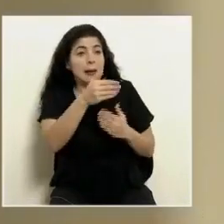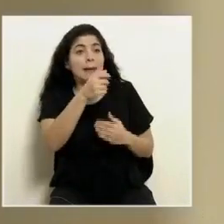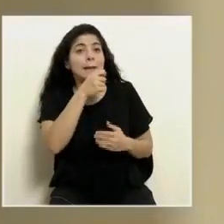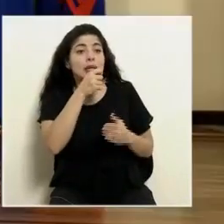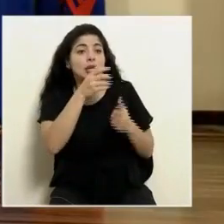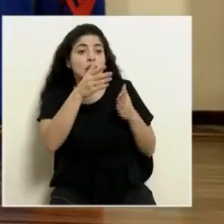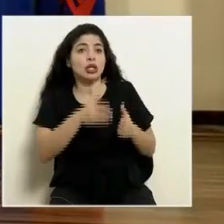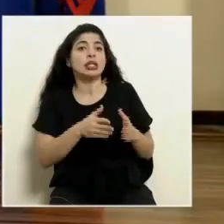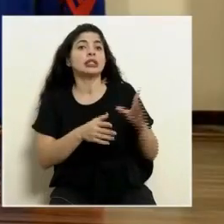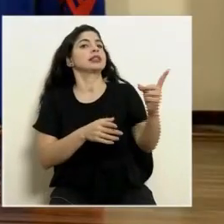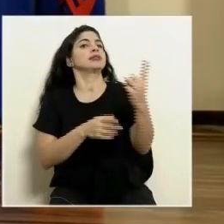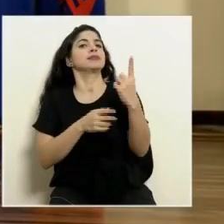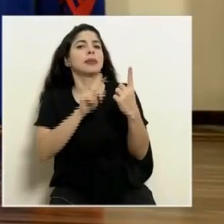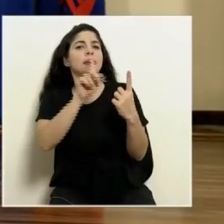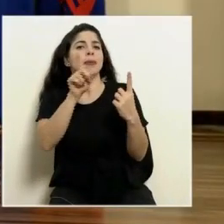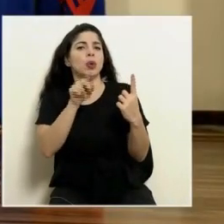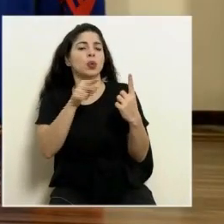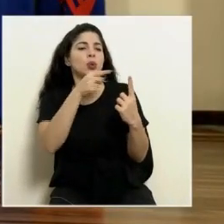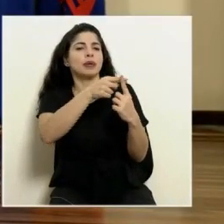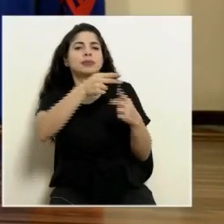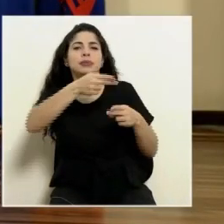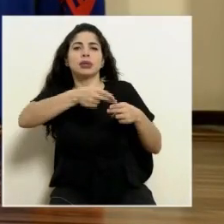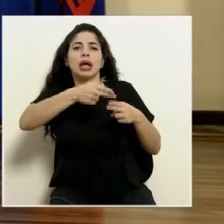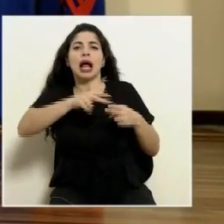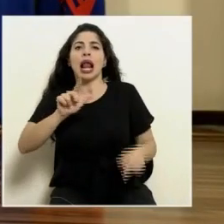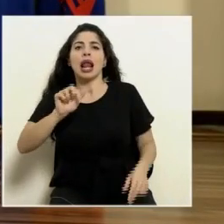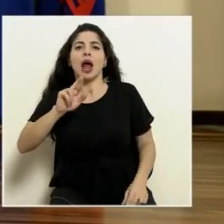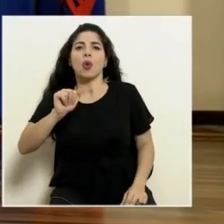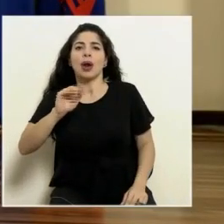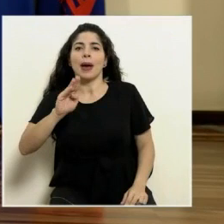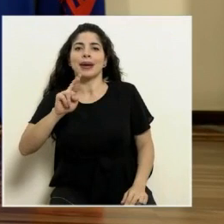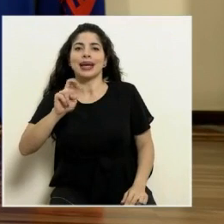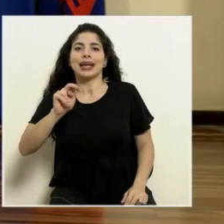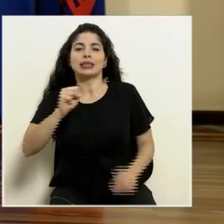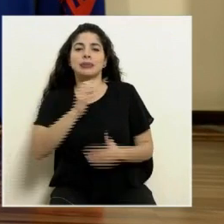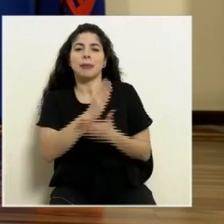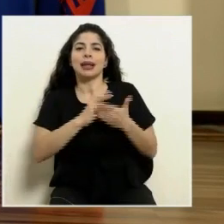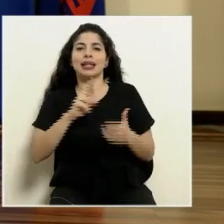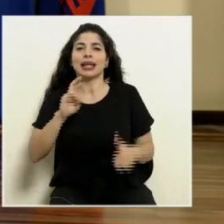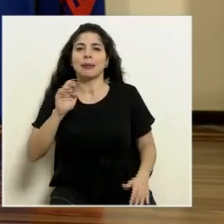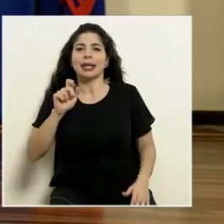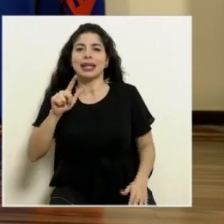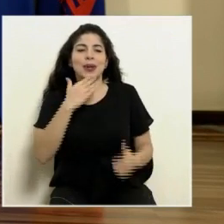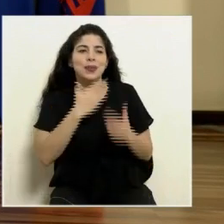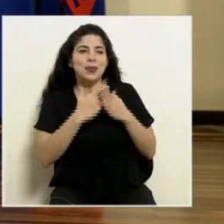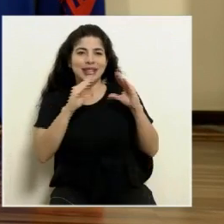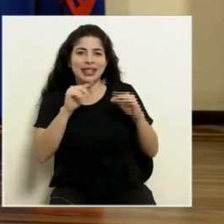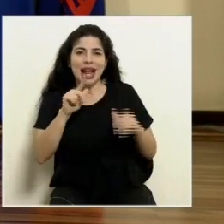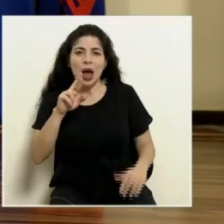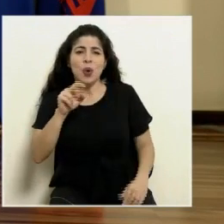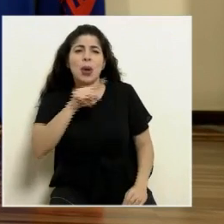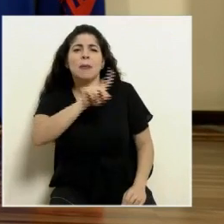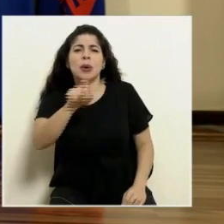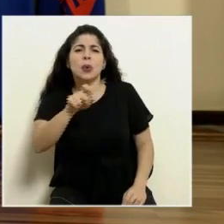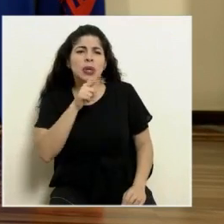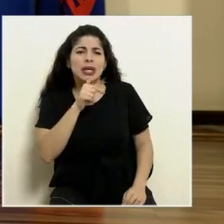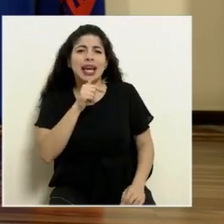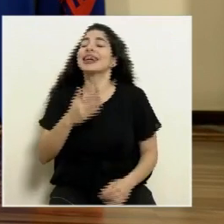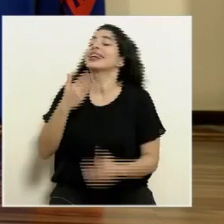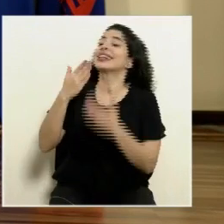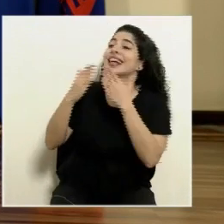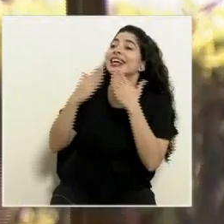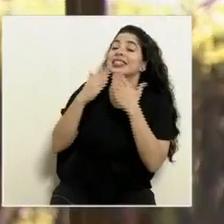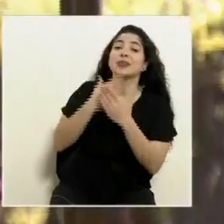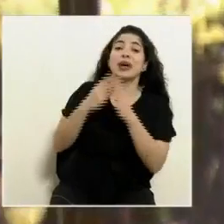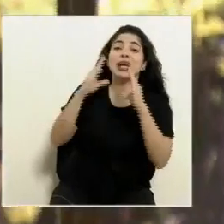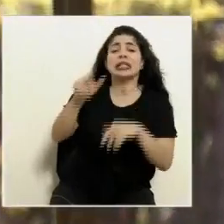en realizar su consulta es Laura Brenes, de Noticias Repretel. Muy buenas tardes, Laura. ¿A quién va dirigida su consulta? Gracias, muy